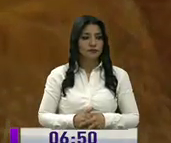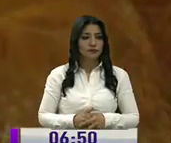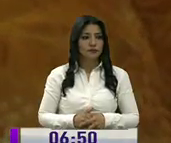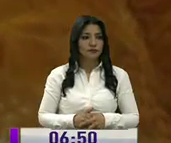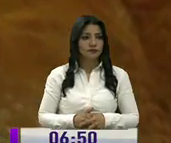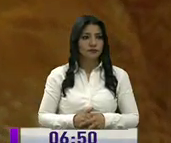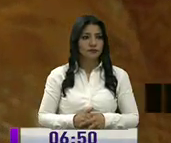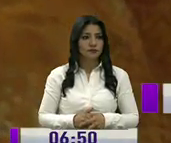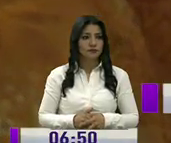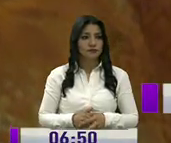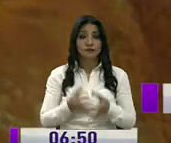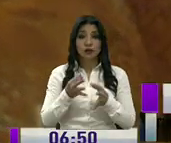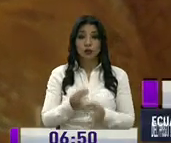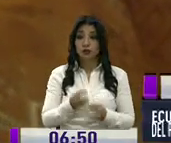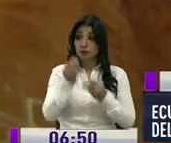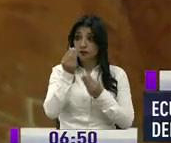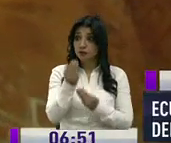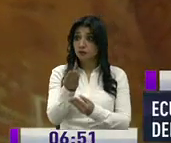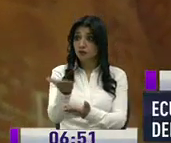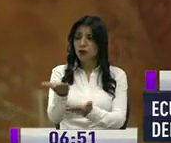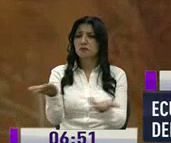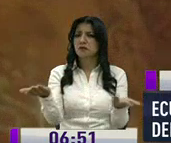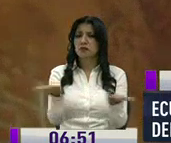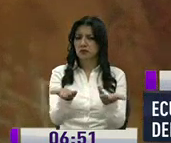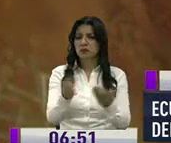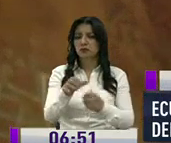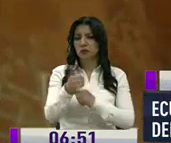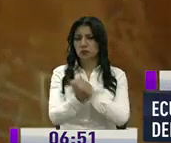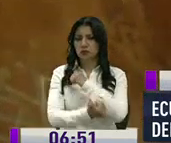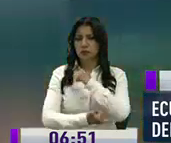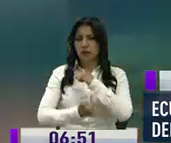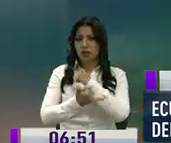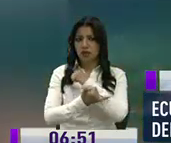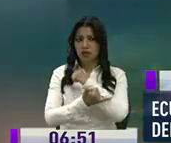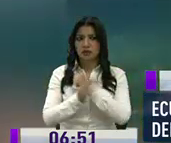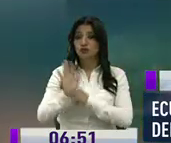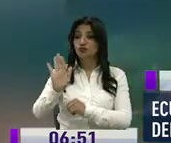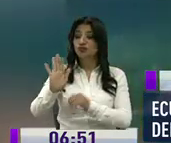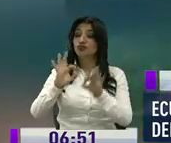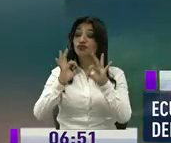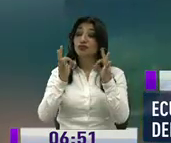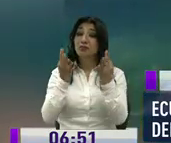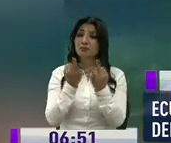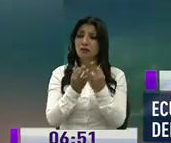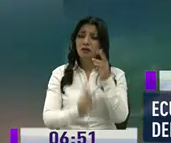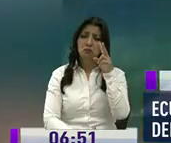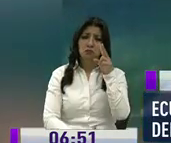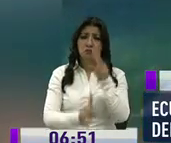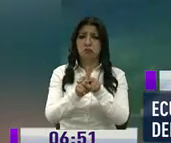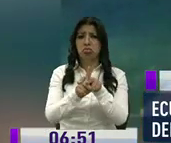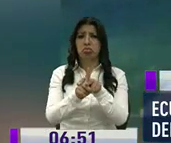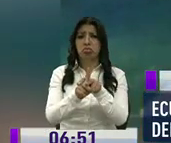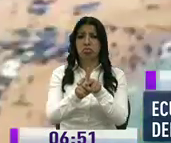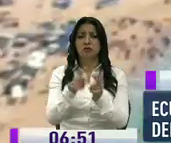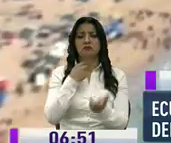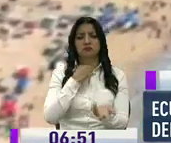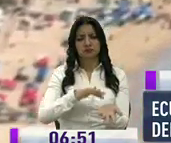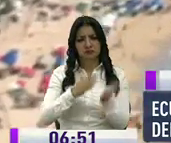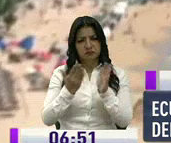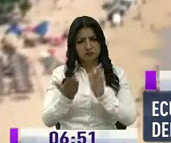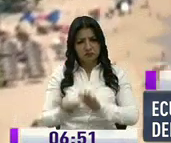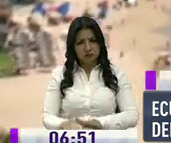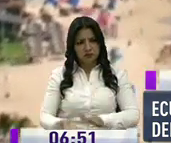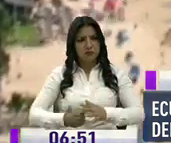La trágica noticia les llegó desde el exterior. Una integrante de la familia abruptamente había dejado de existir.